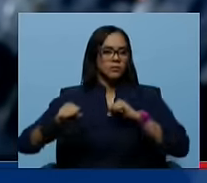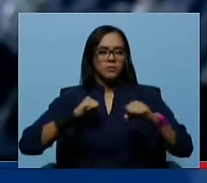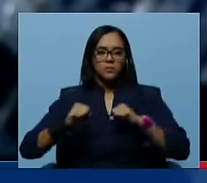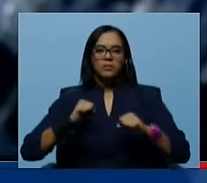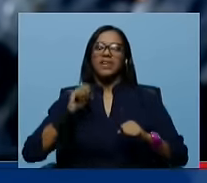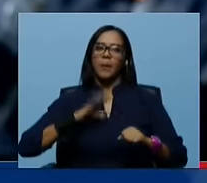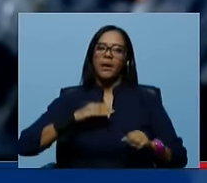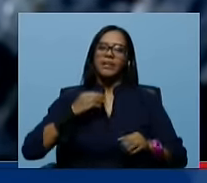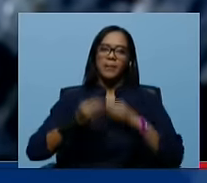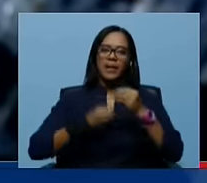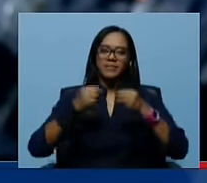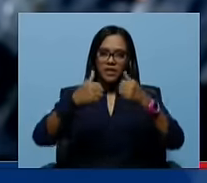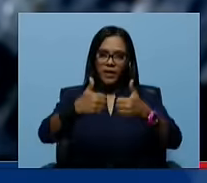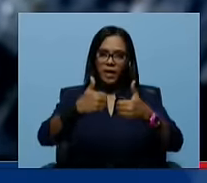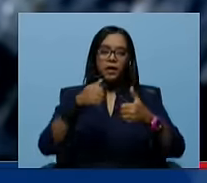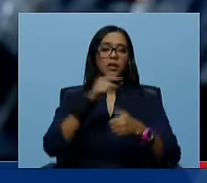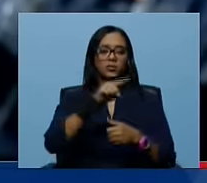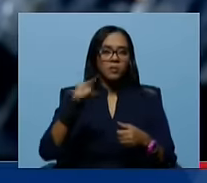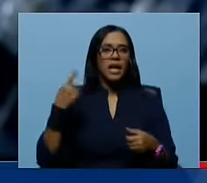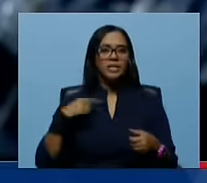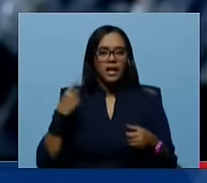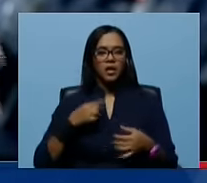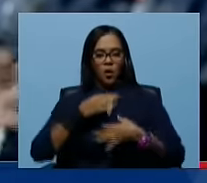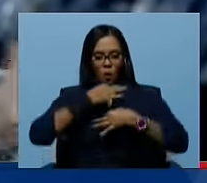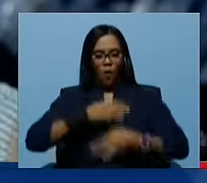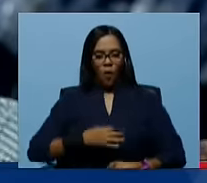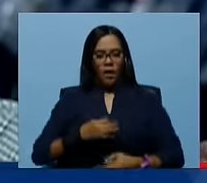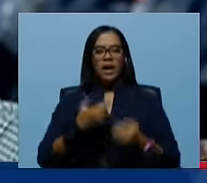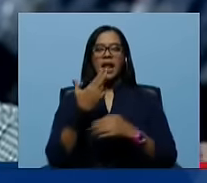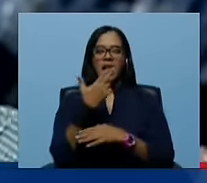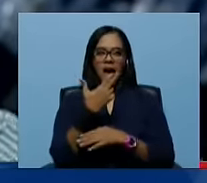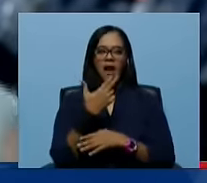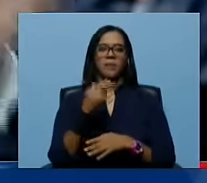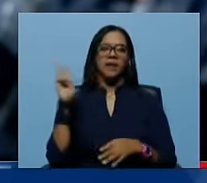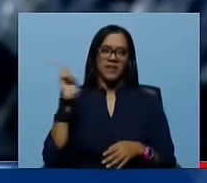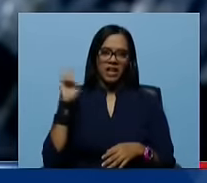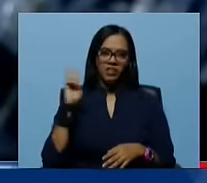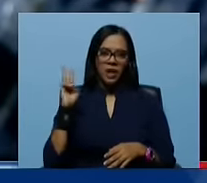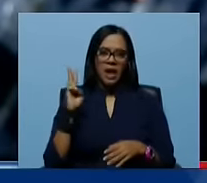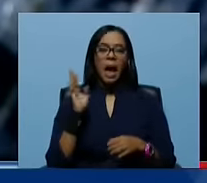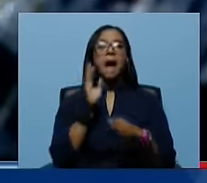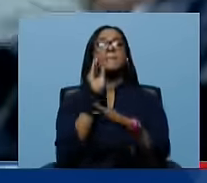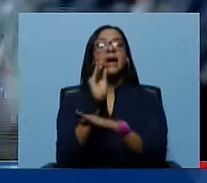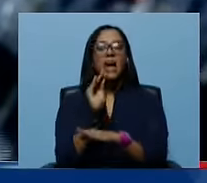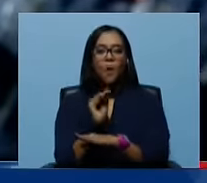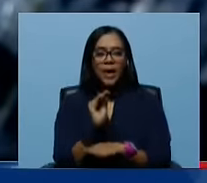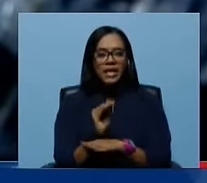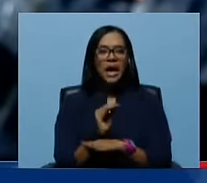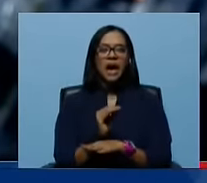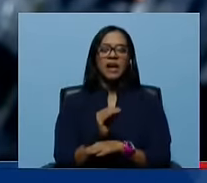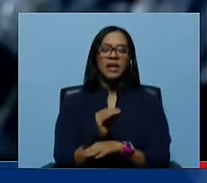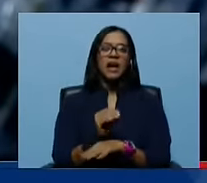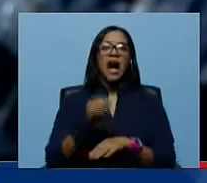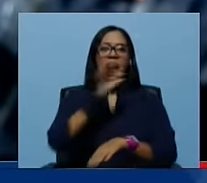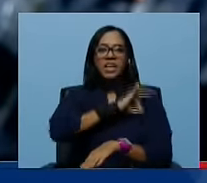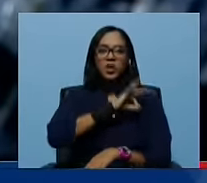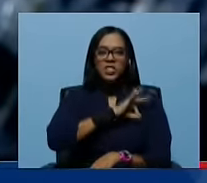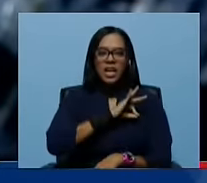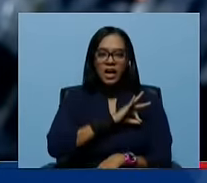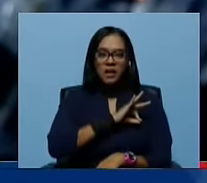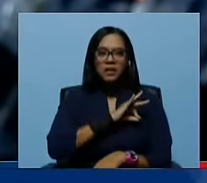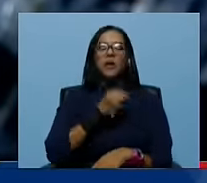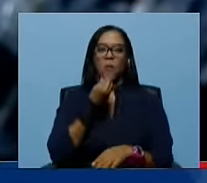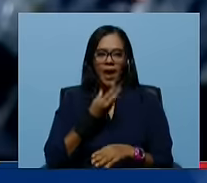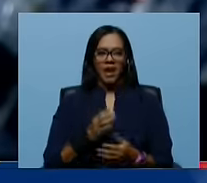hacer el bien. Y si ustedes tienen los uniformes y las armas de la República para proteger al resto de la sociedad,